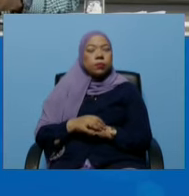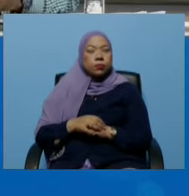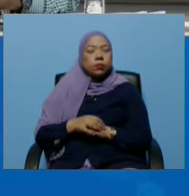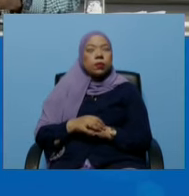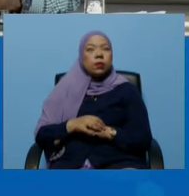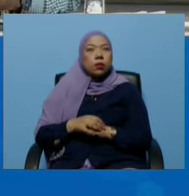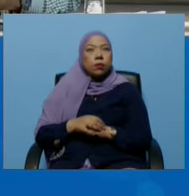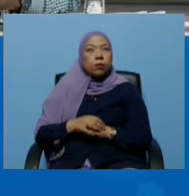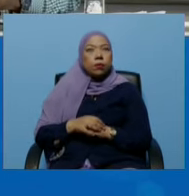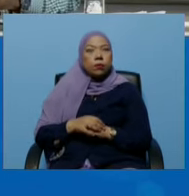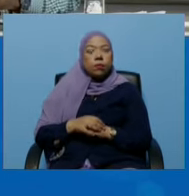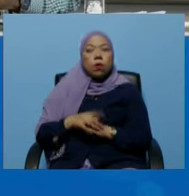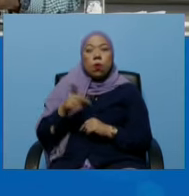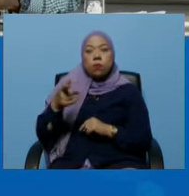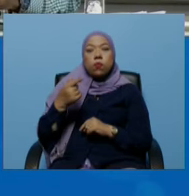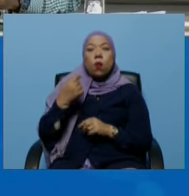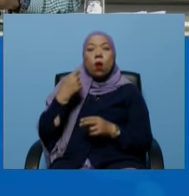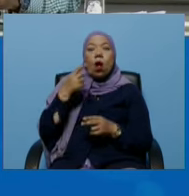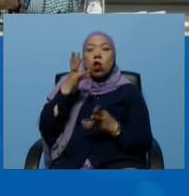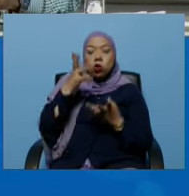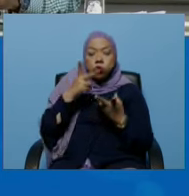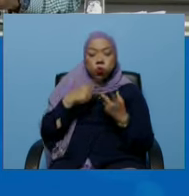me ha llegado tu punto de cuenta,